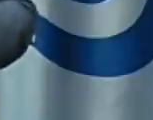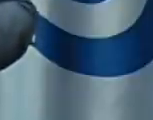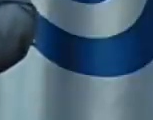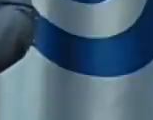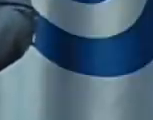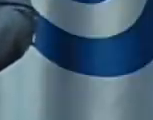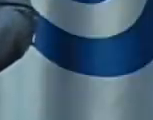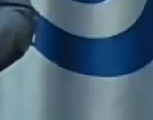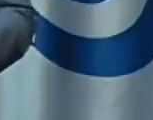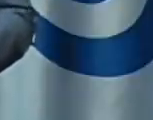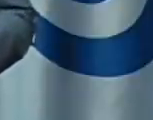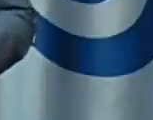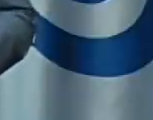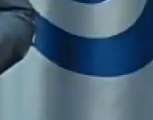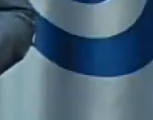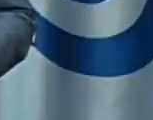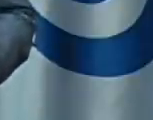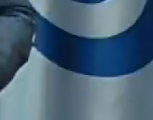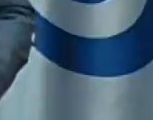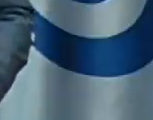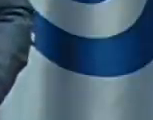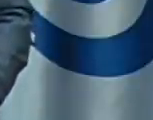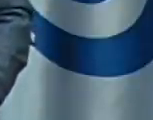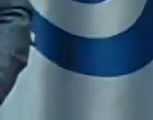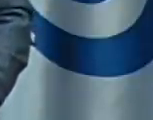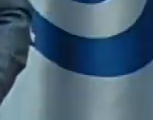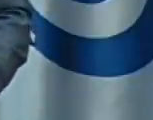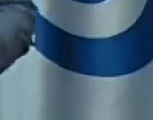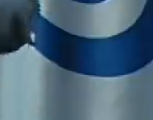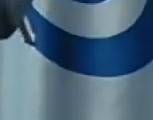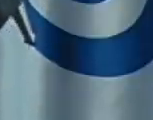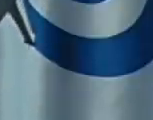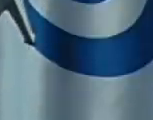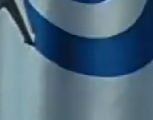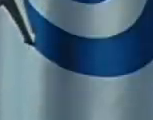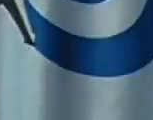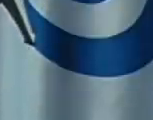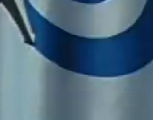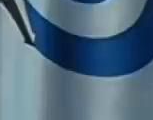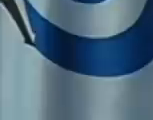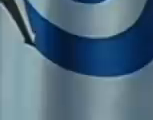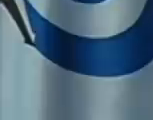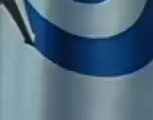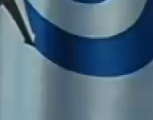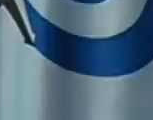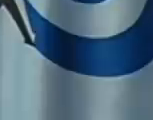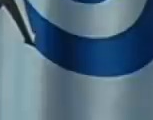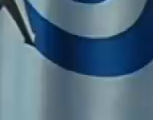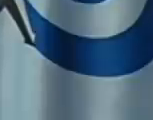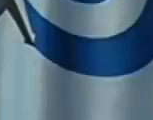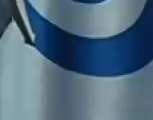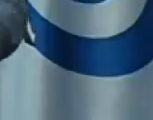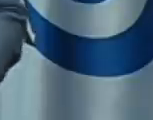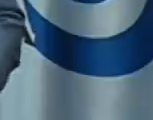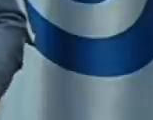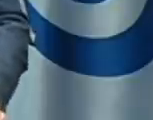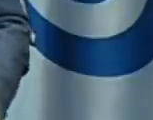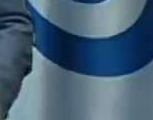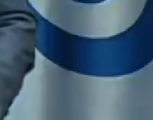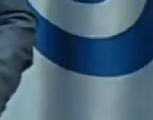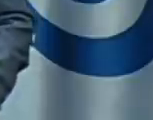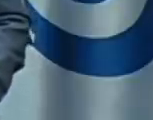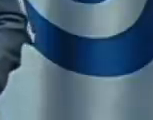tapabocas que ya es costumbre de todo el mundo. Siempre mantener las medidas